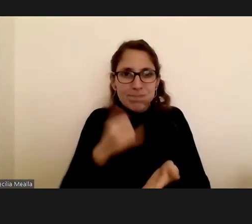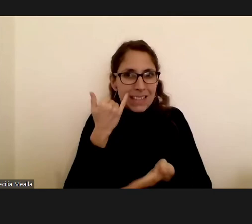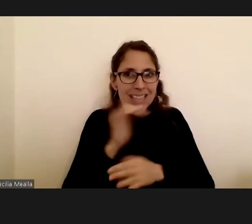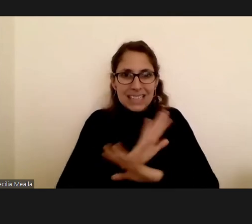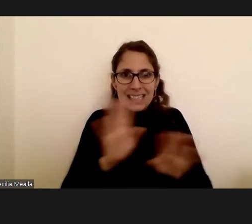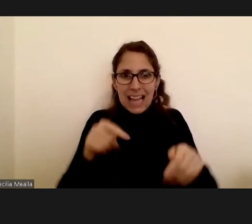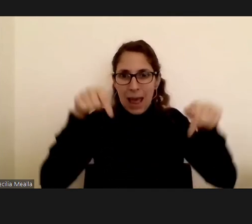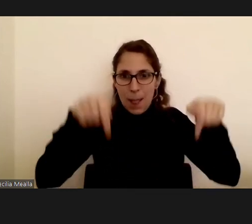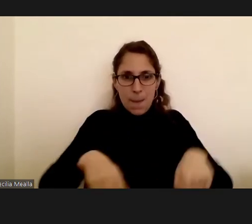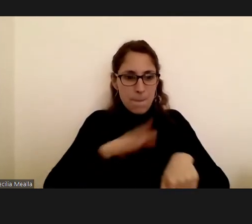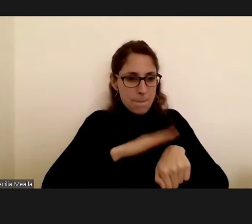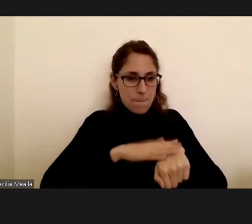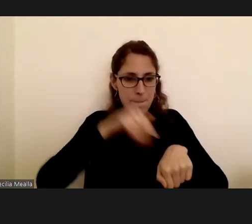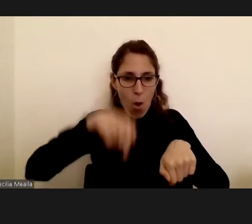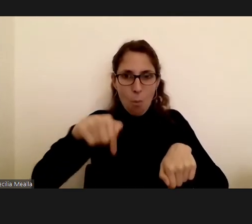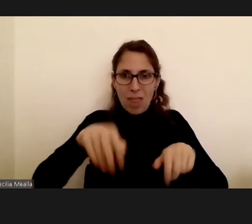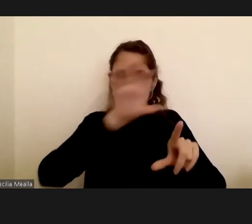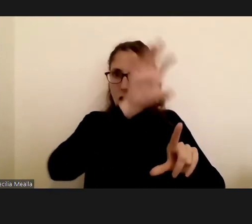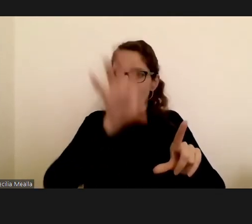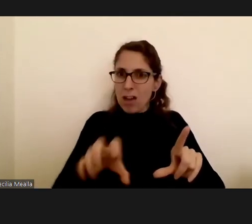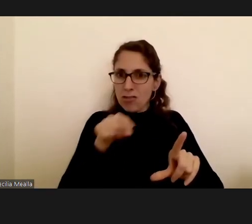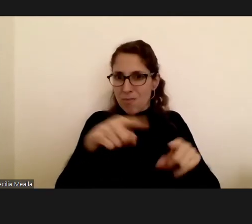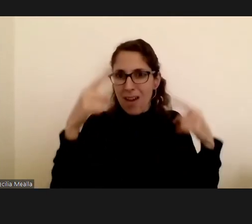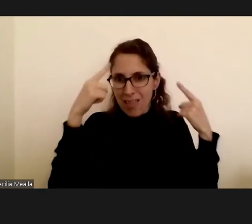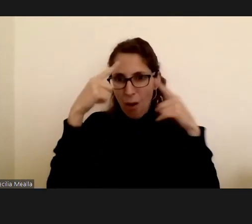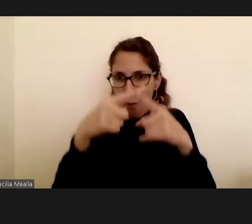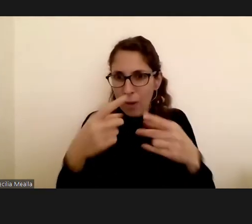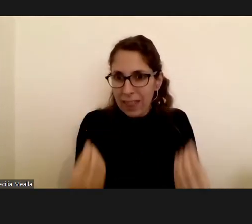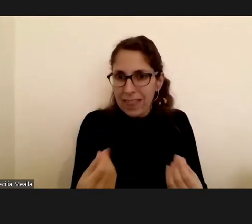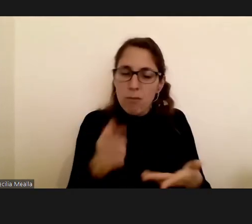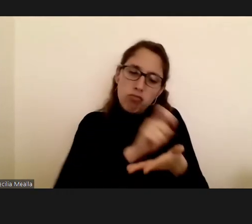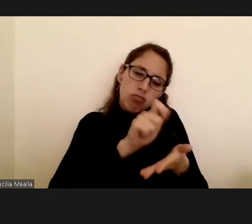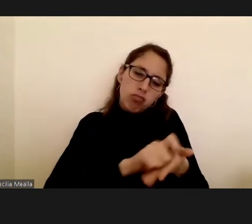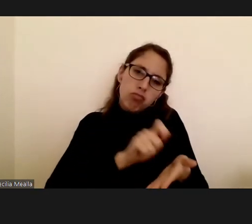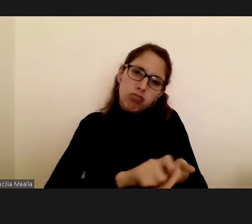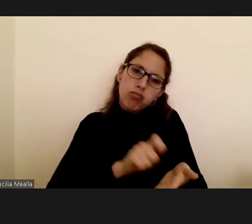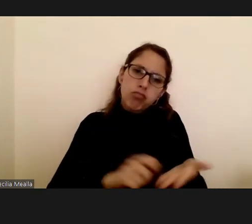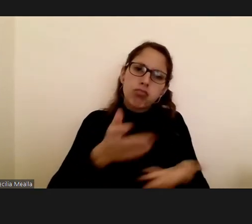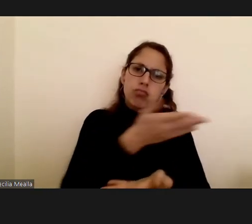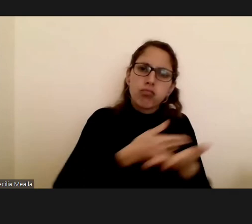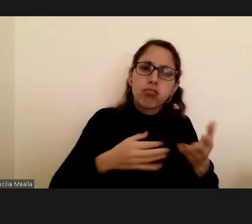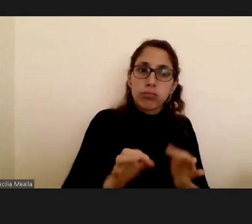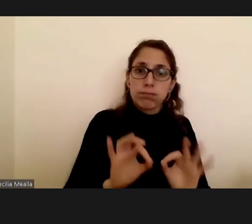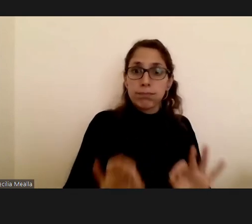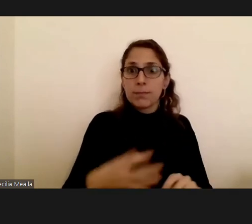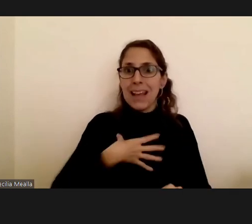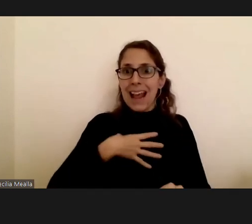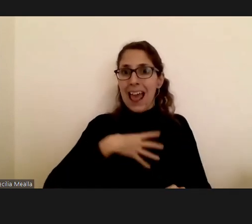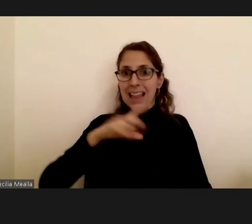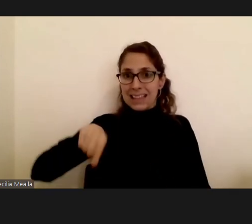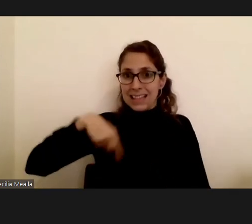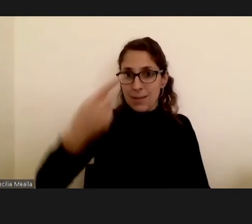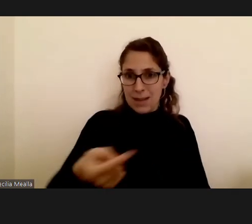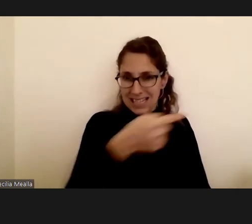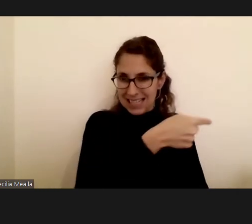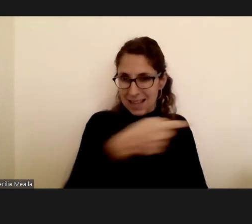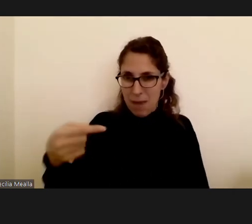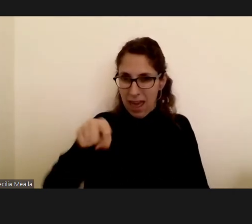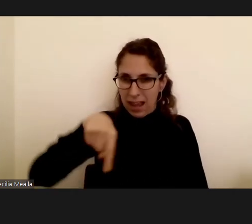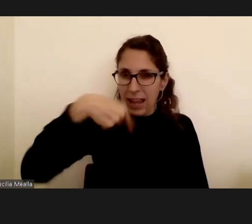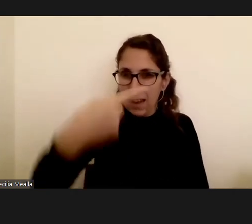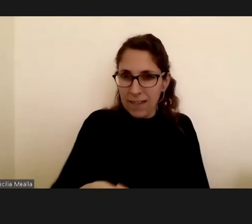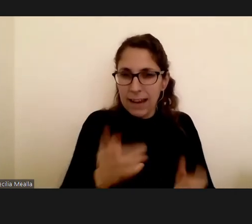este tiempo para eso. Y ya la tienen terminada. Entonces, bueno, para la clase que viene, para la semana que viene, traten